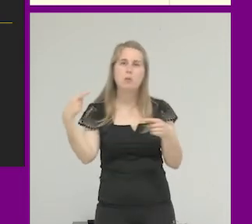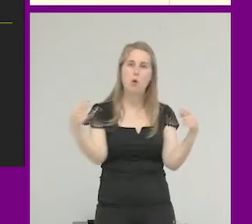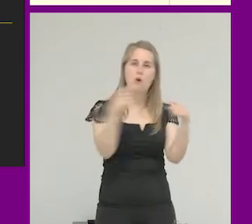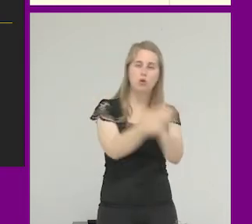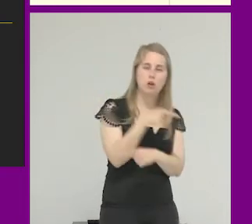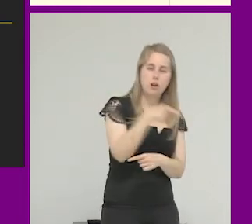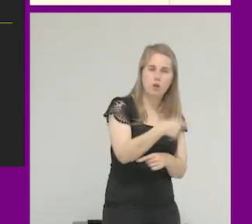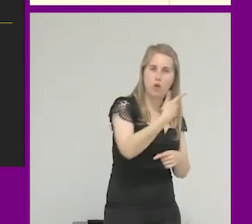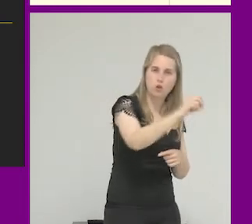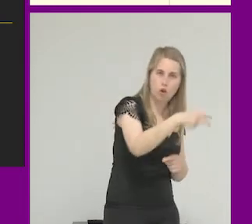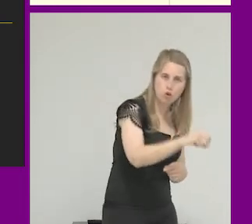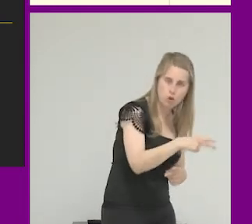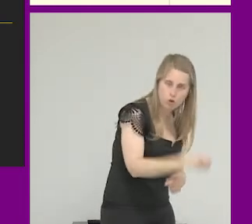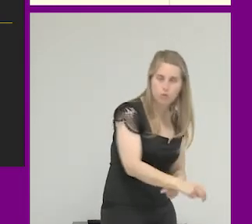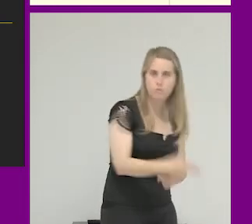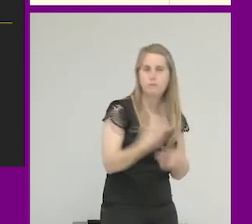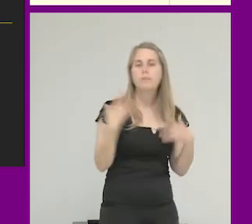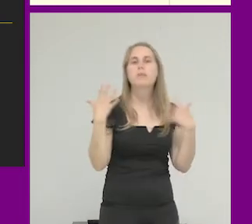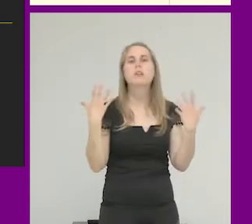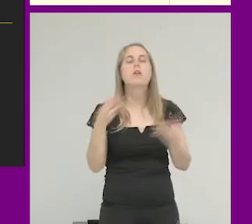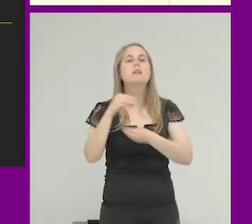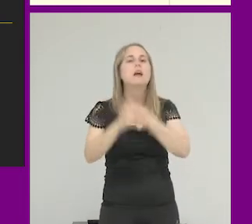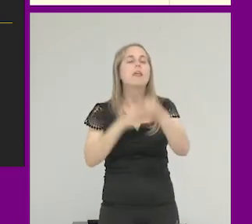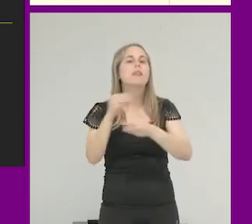aldea. Ez, orduan egiten dena da,